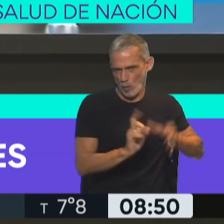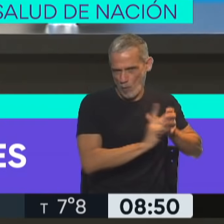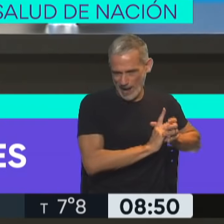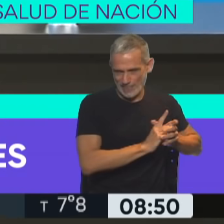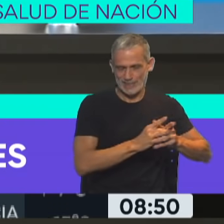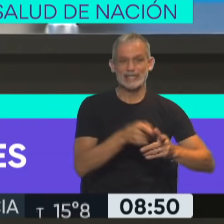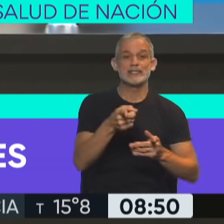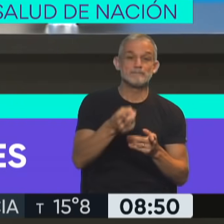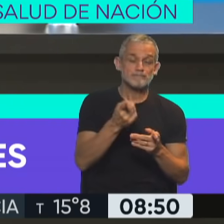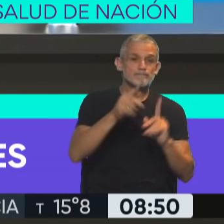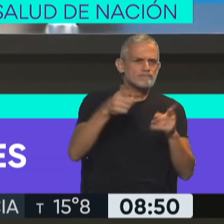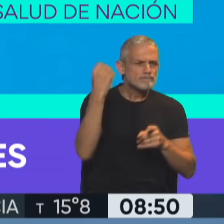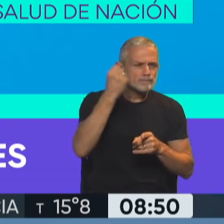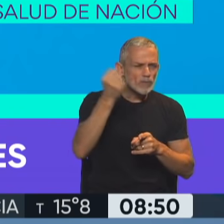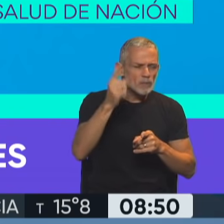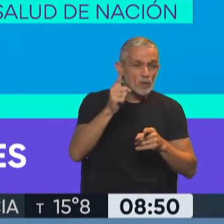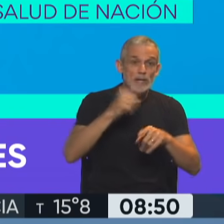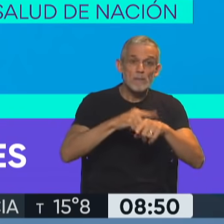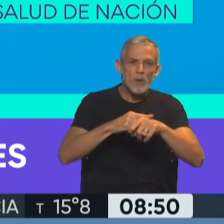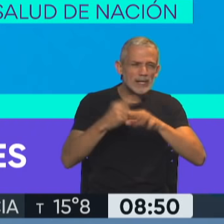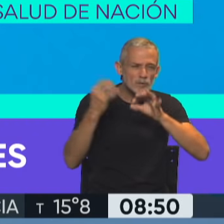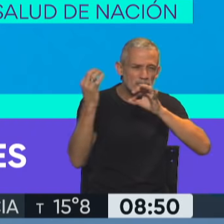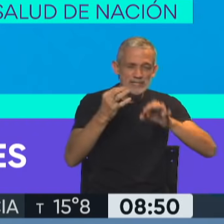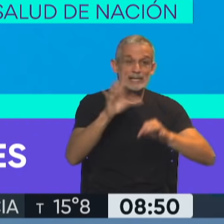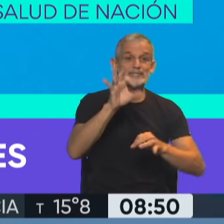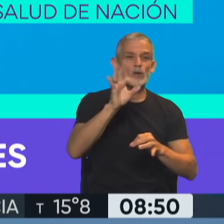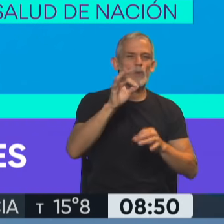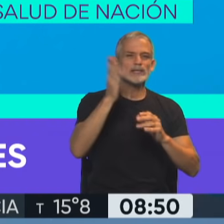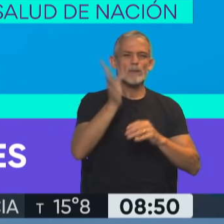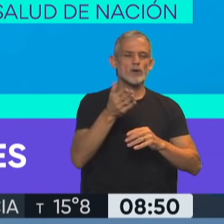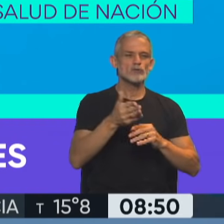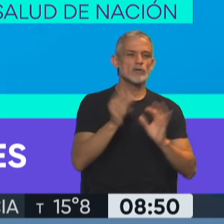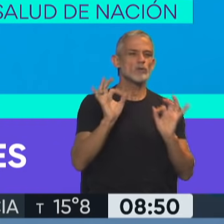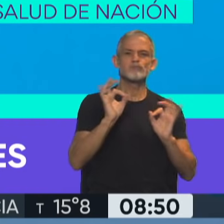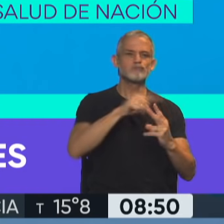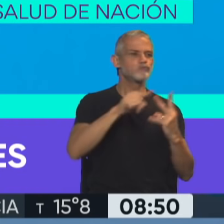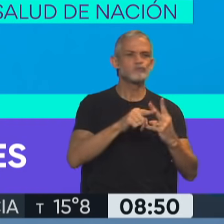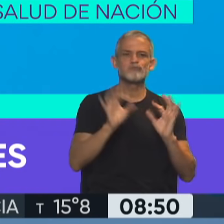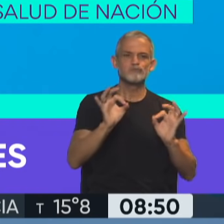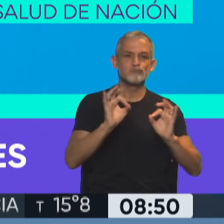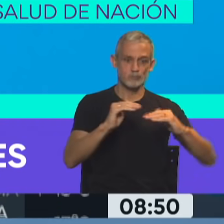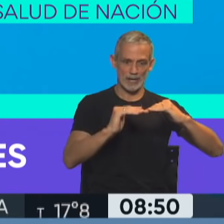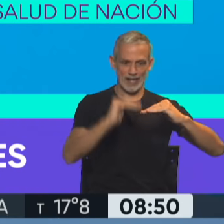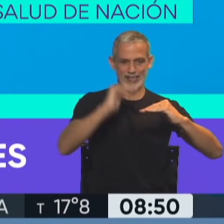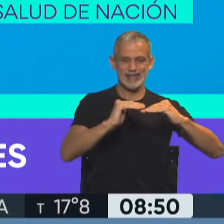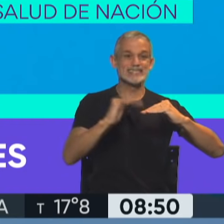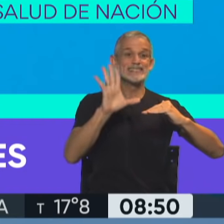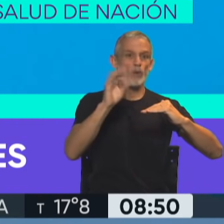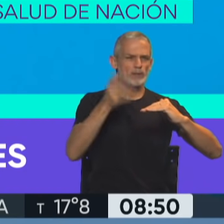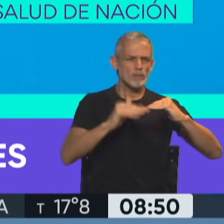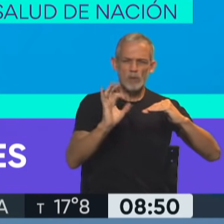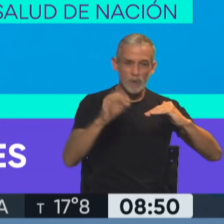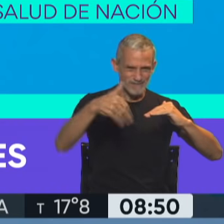un dato muy importante, que es al momento de alcanzar el 50% de coberturas de vacunación, que es ese punto donde